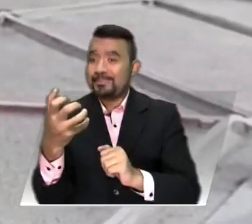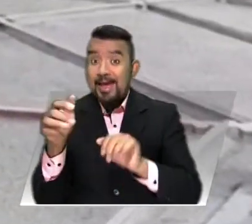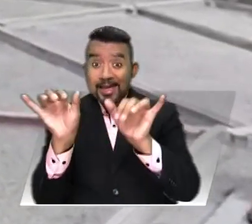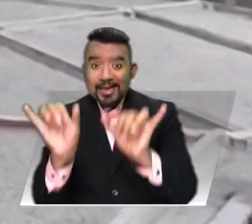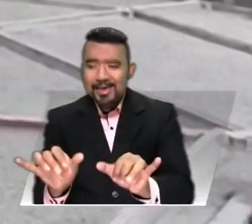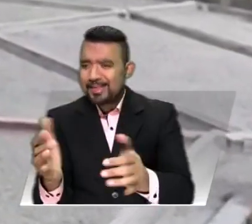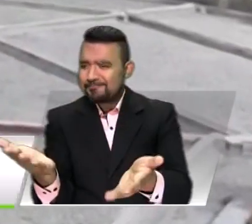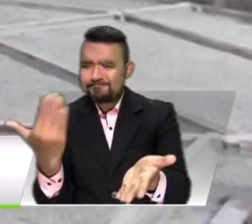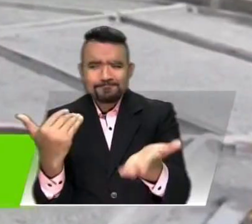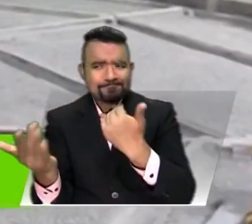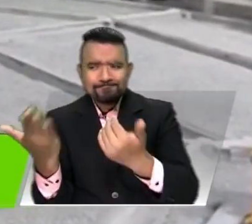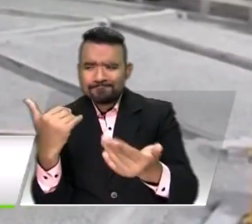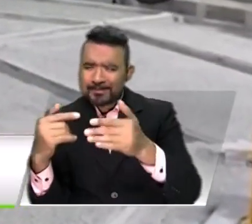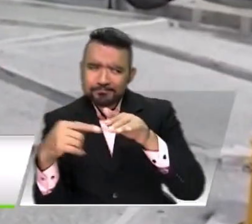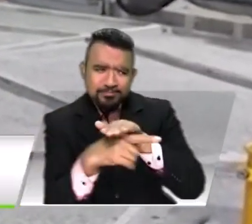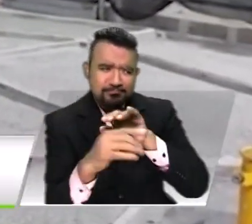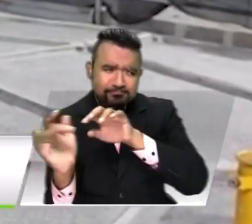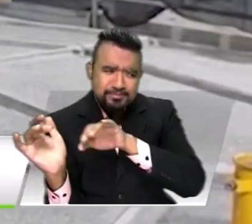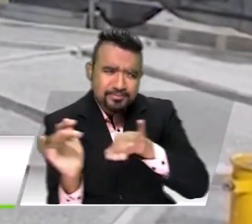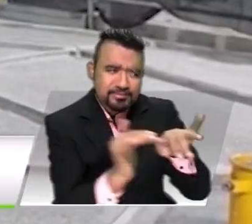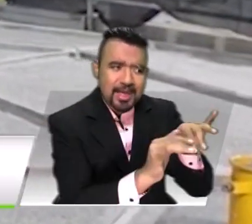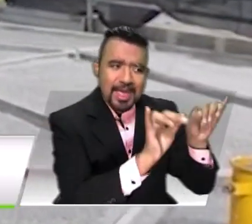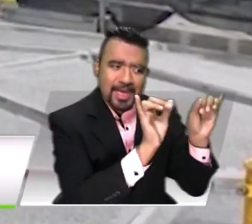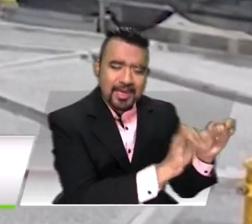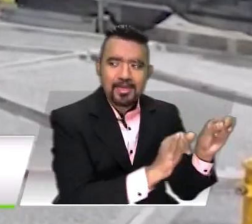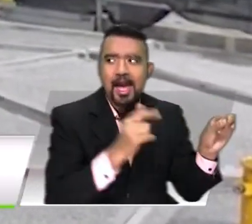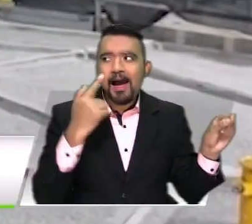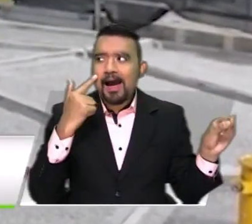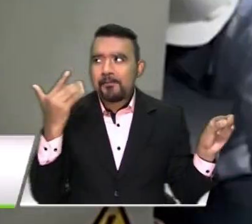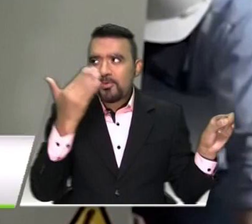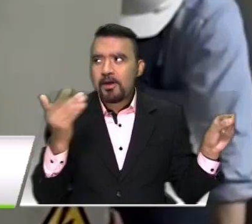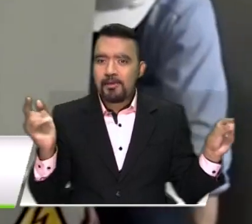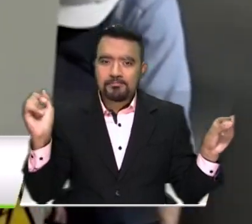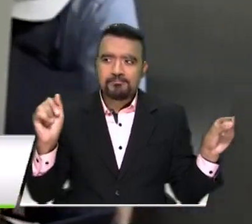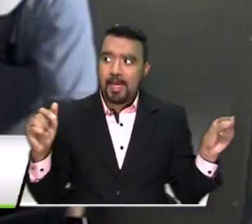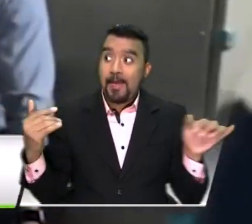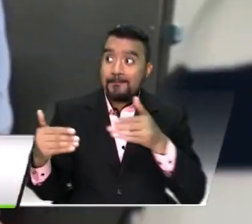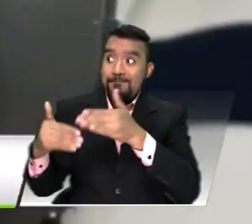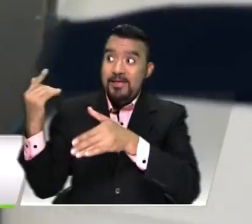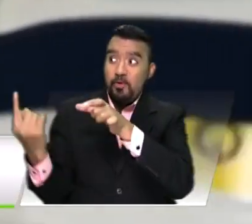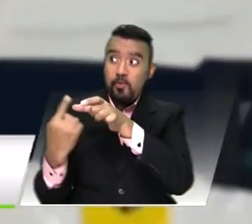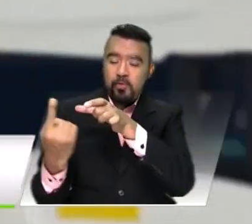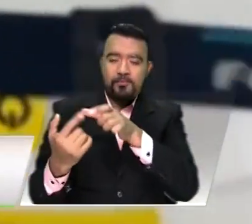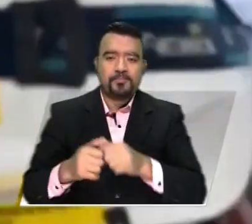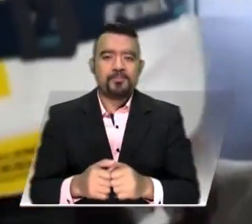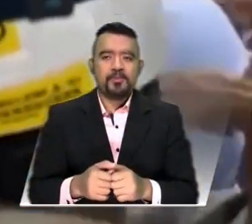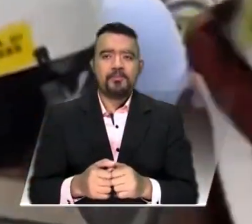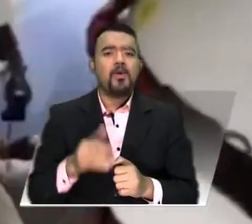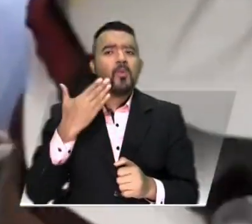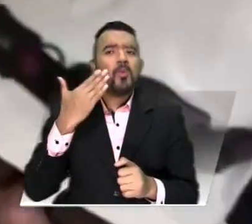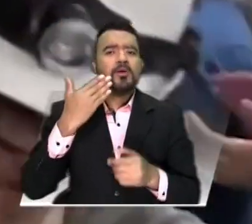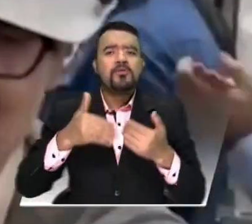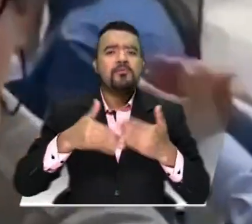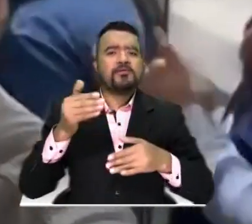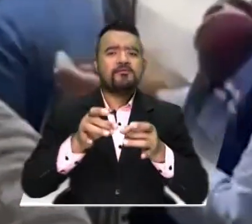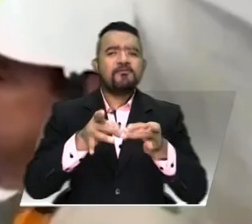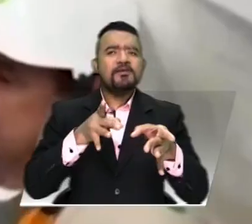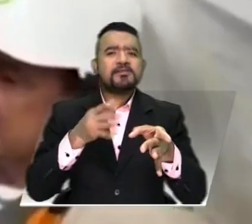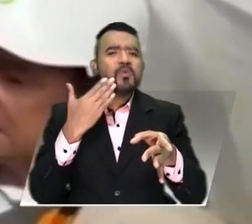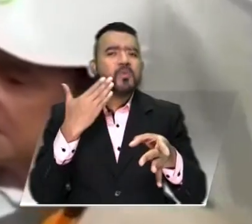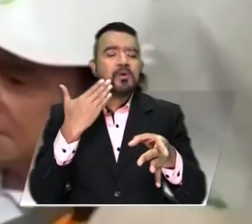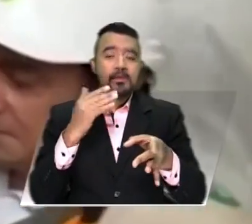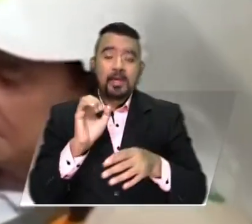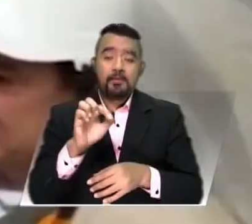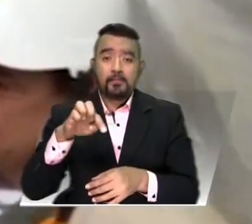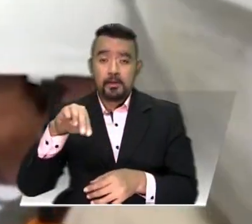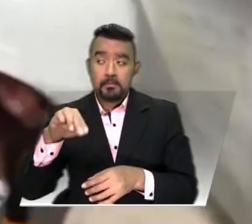Las autoridades de gestión del riesgo están a la espera de que EPM defina la fecha la que se realizarán las nuevas pruebas en el cuarto